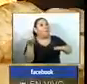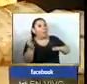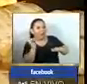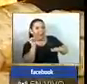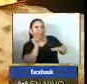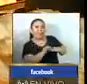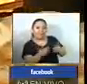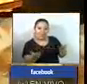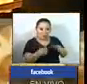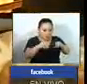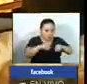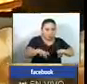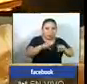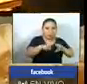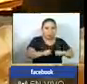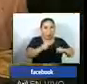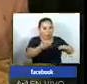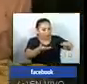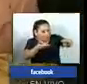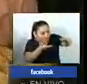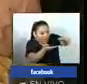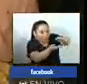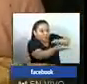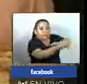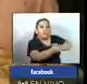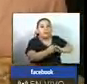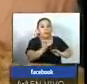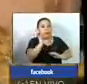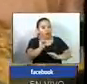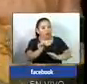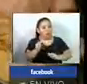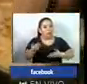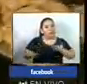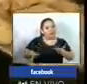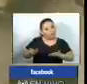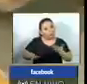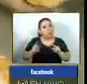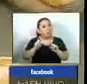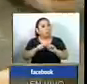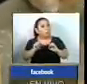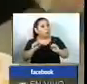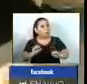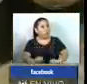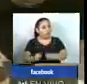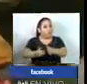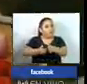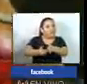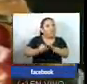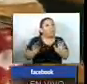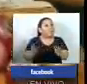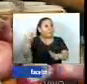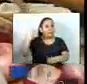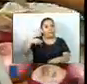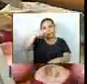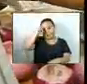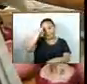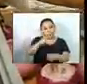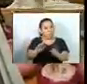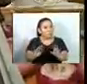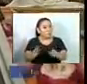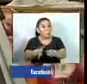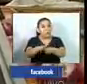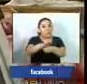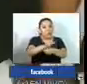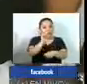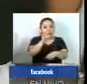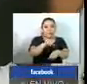de manera artesanal un negocio que lo hizo florecer la pandemia del coronavirus periodo que